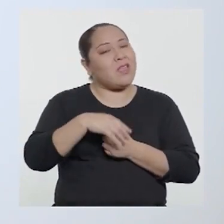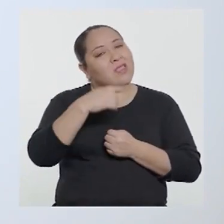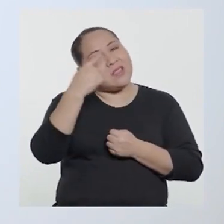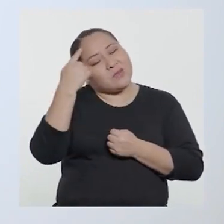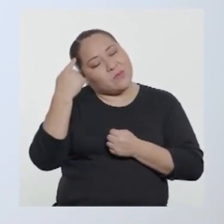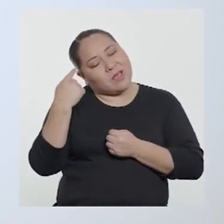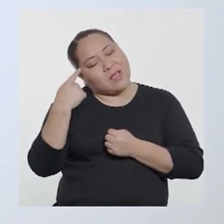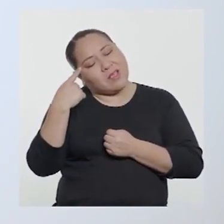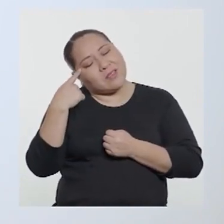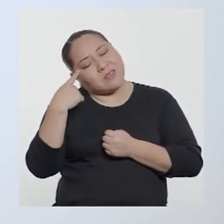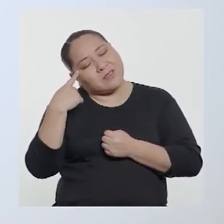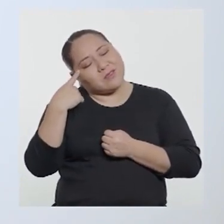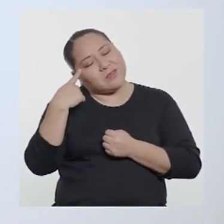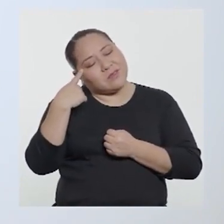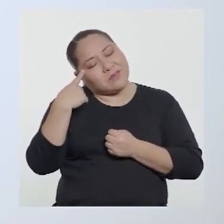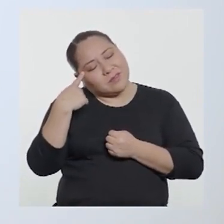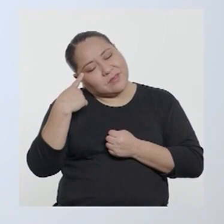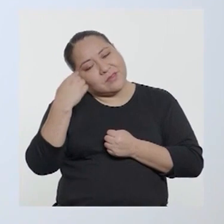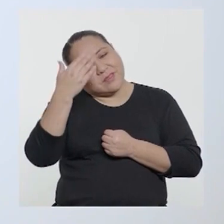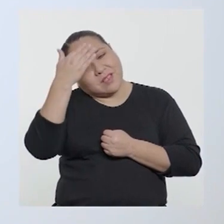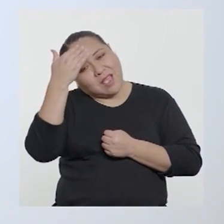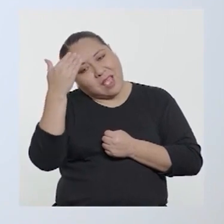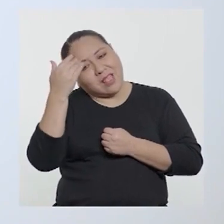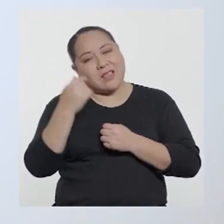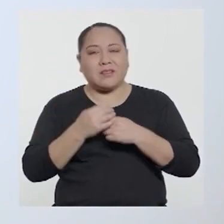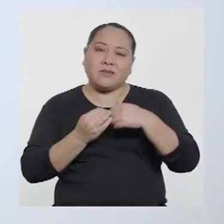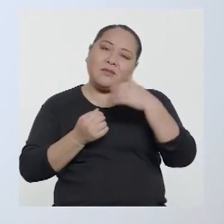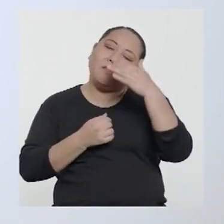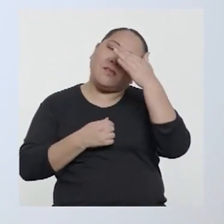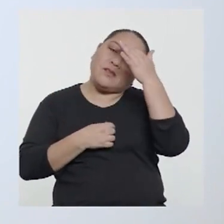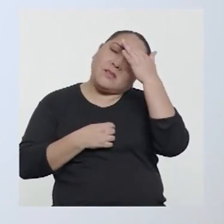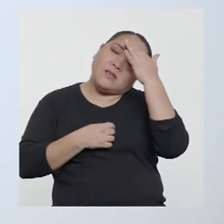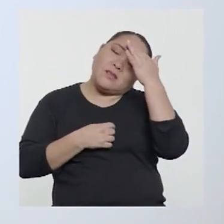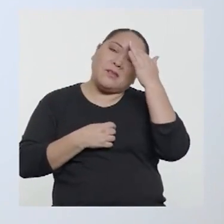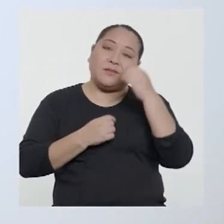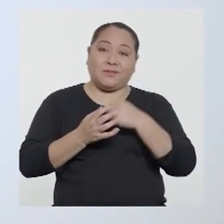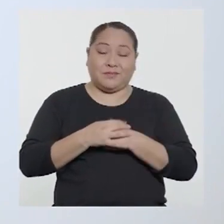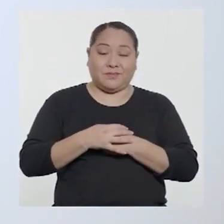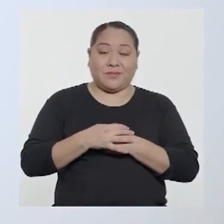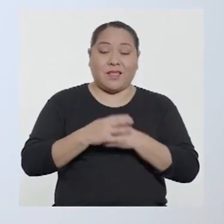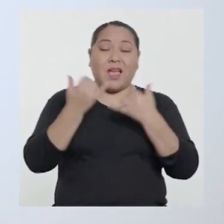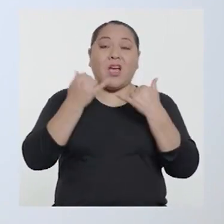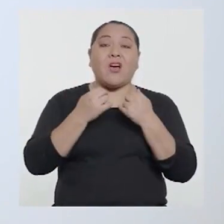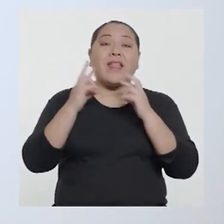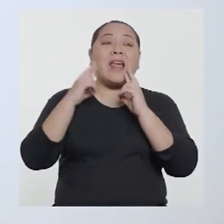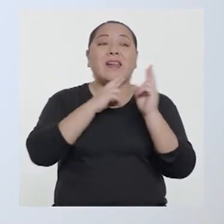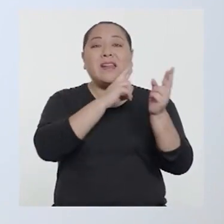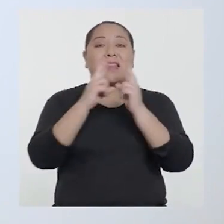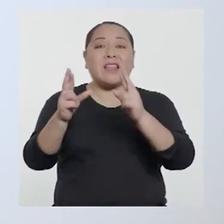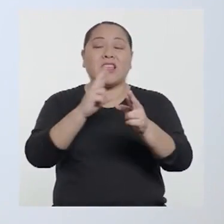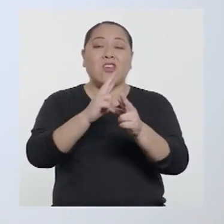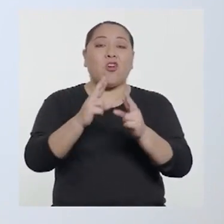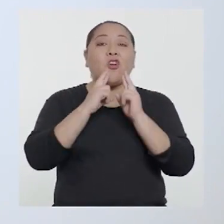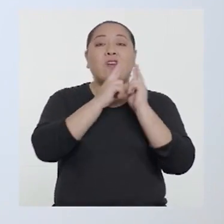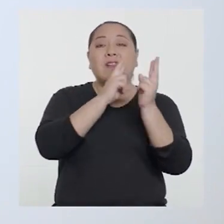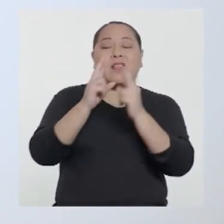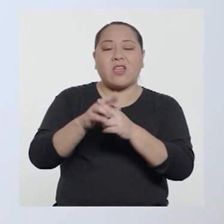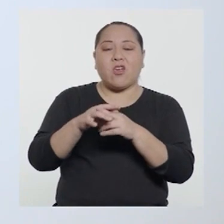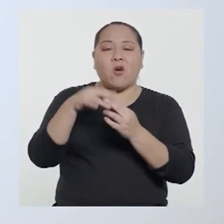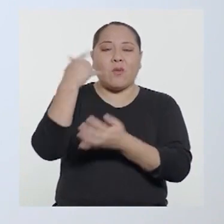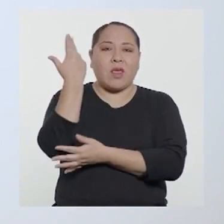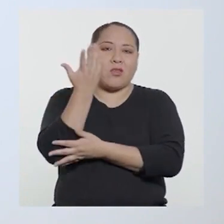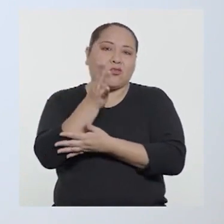despacio. Eso. Ahora nos convertimos en las aguas de un río y abrimos los brazos